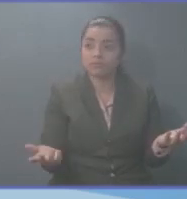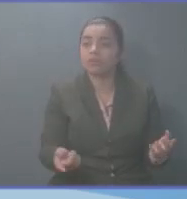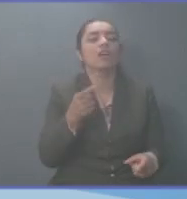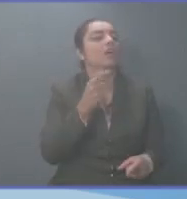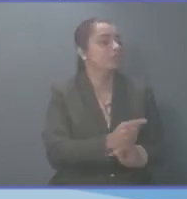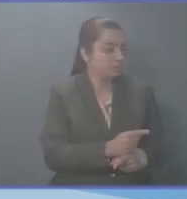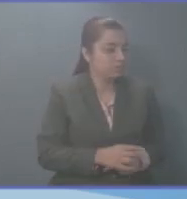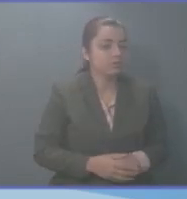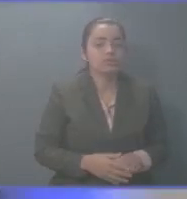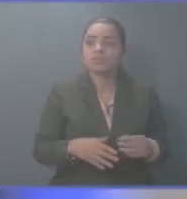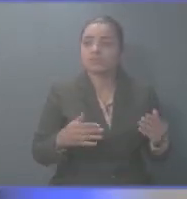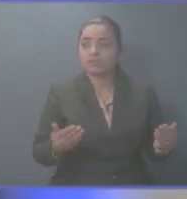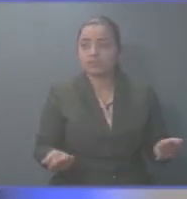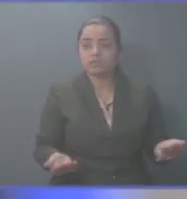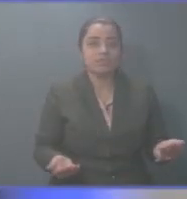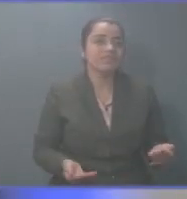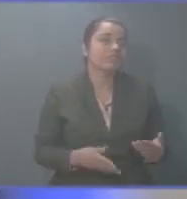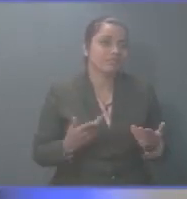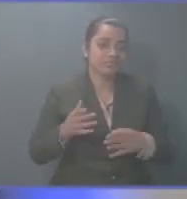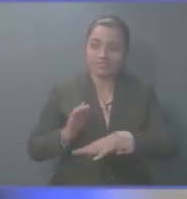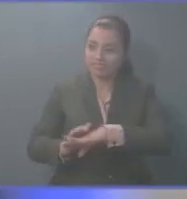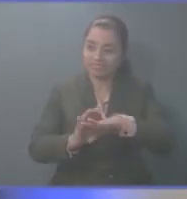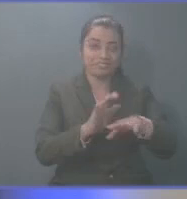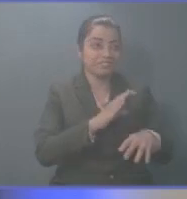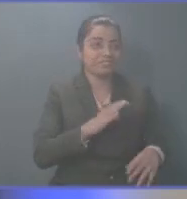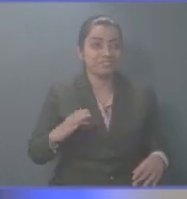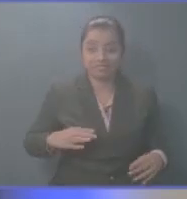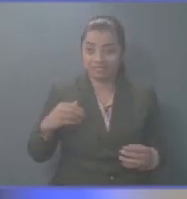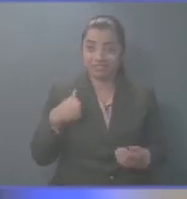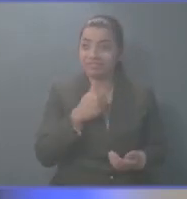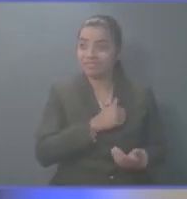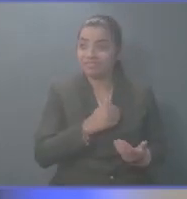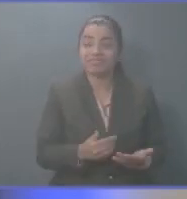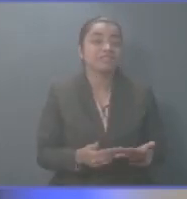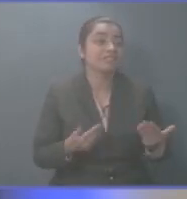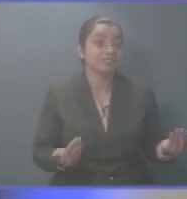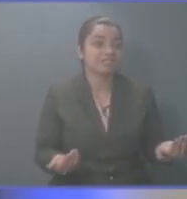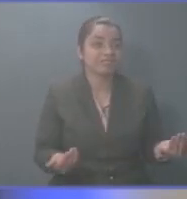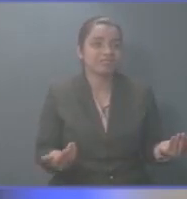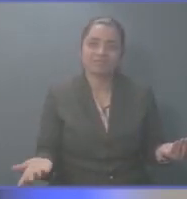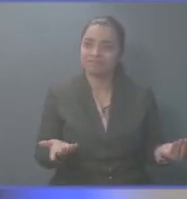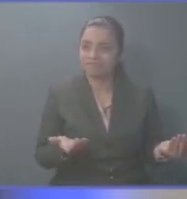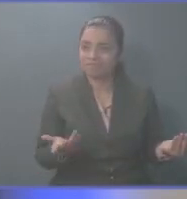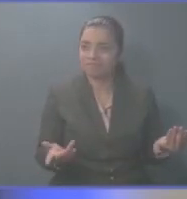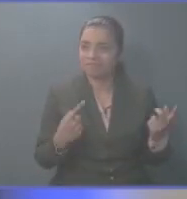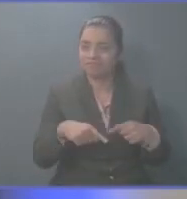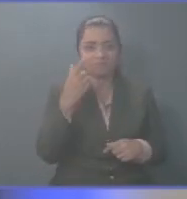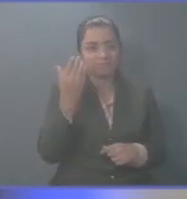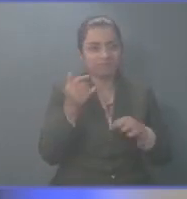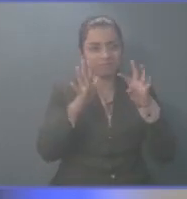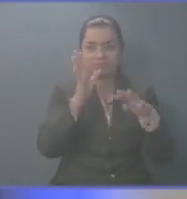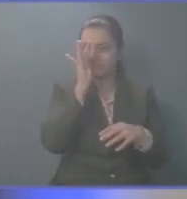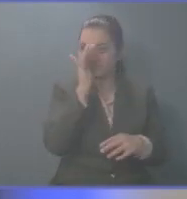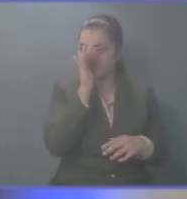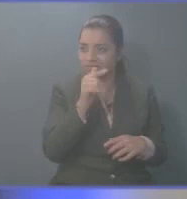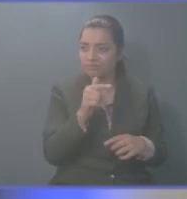En efecto, fíjate que surge por una convocatoria del Consejo de Ministros que aparentemente nos cita para el 9 de